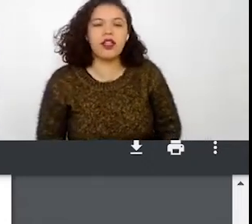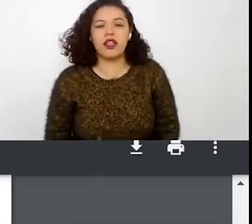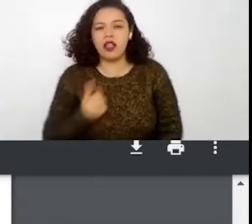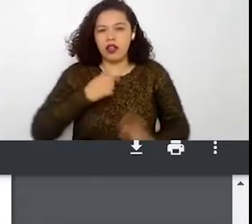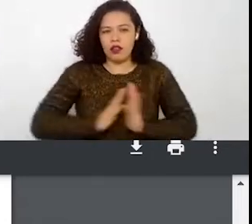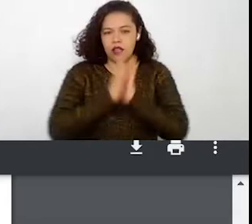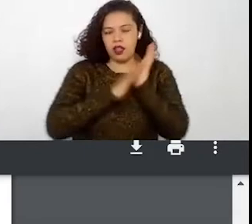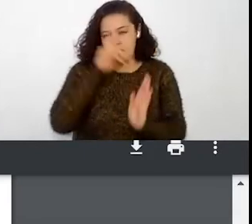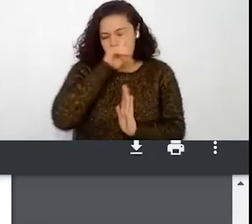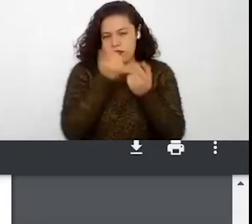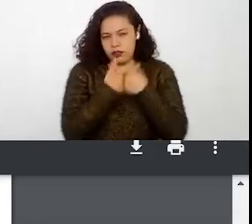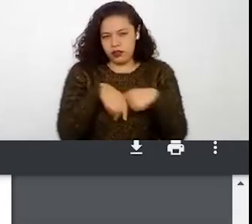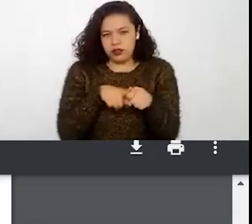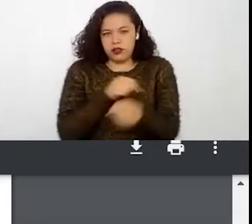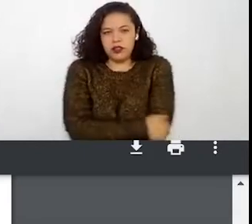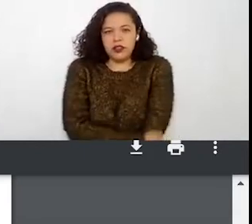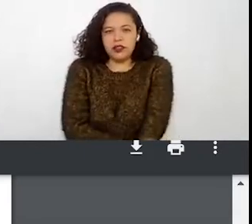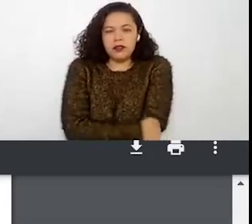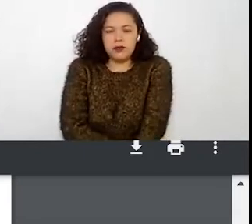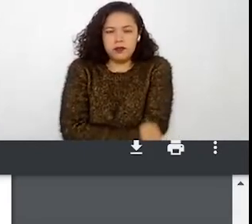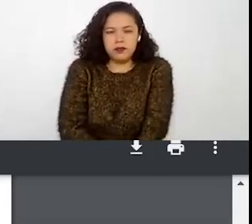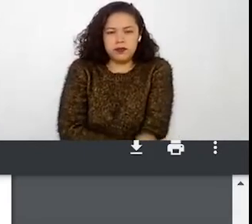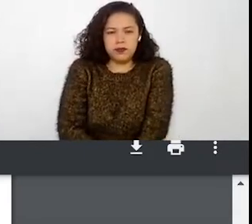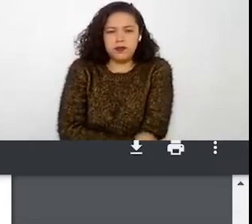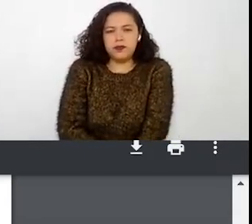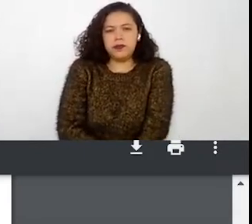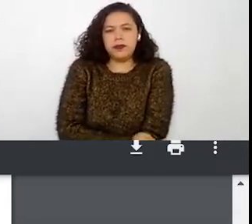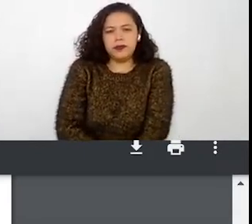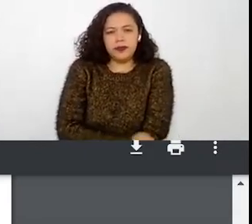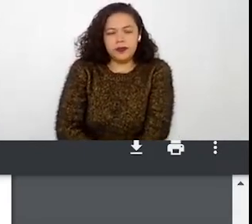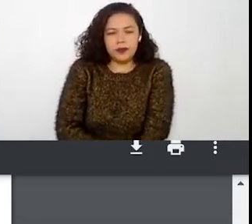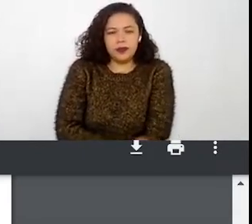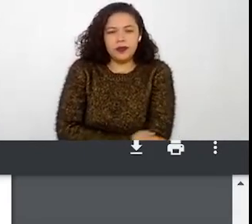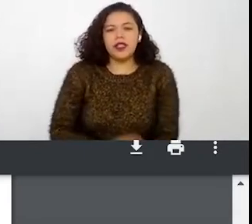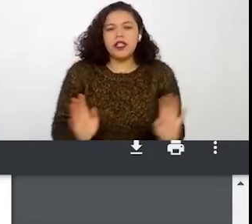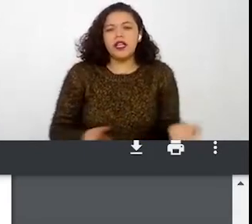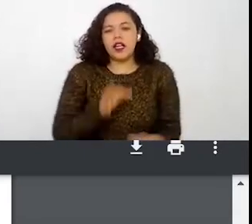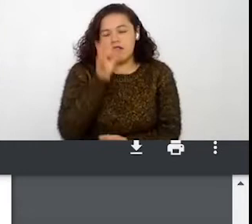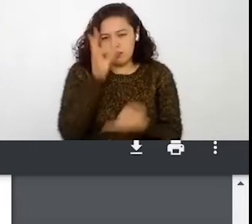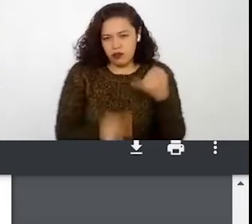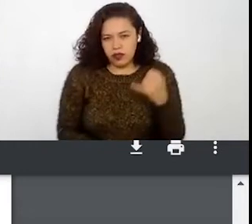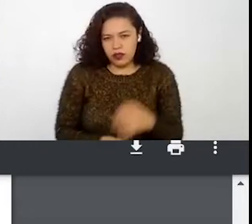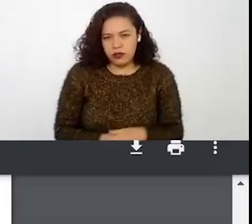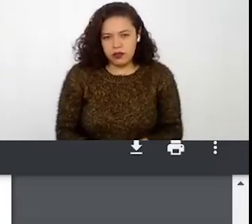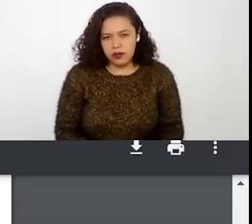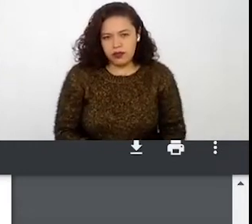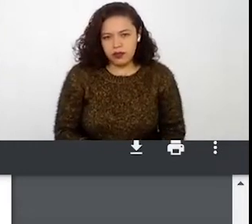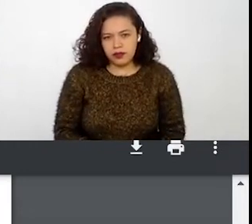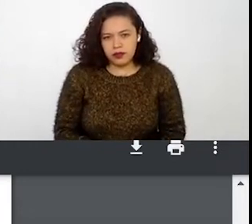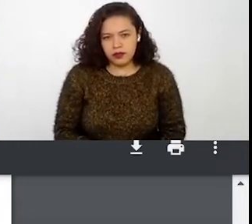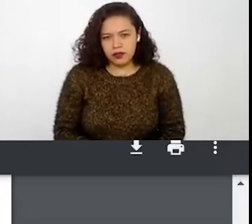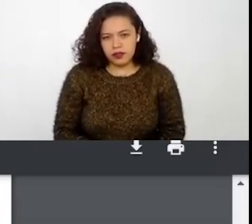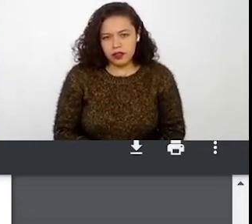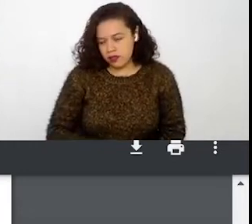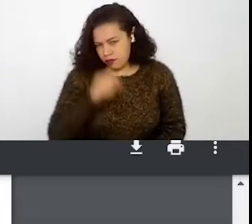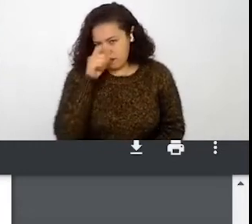con orientación social y la lo último digamos es también es el mismo